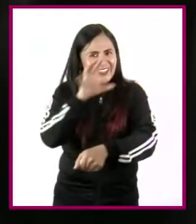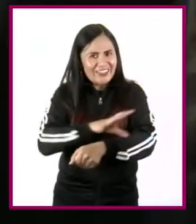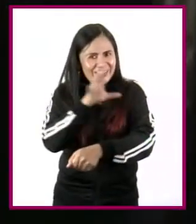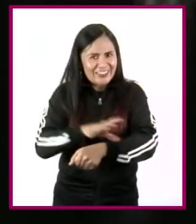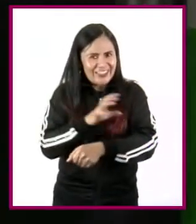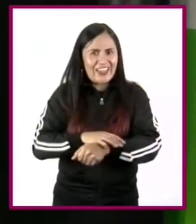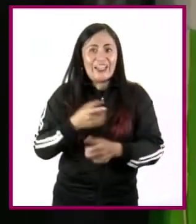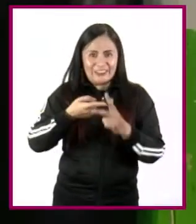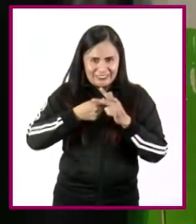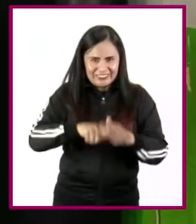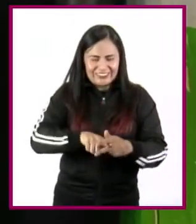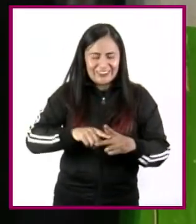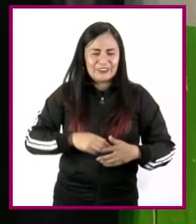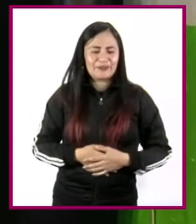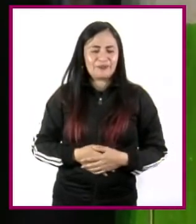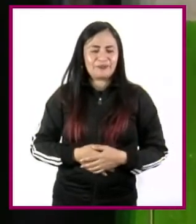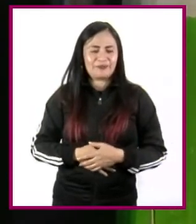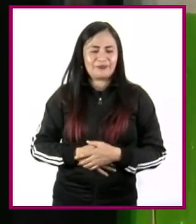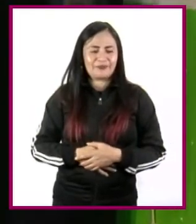vámonos.